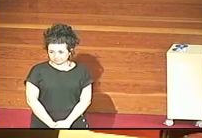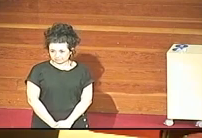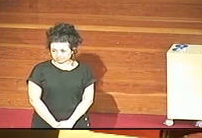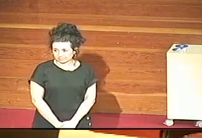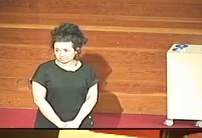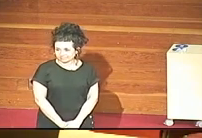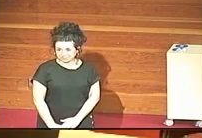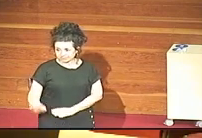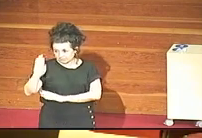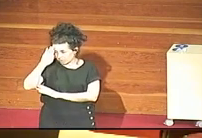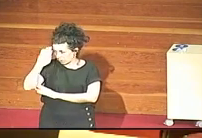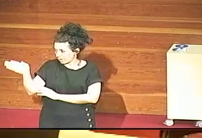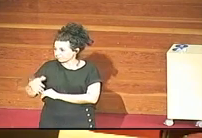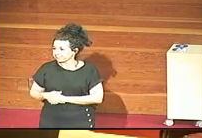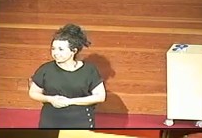hola